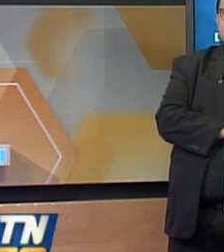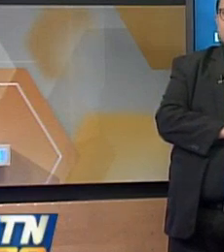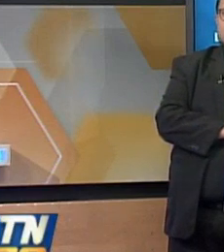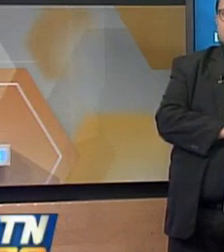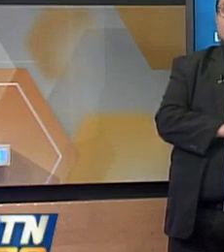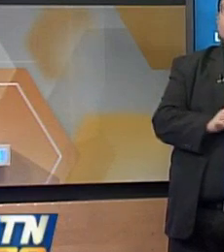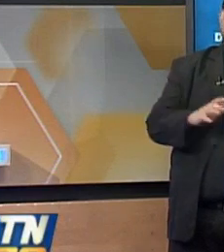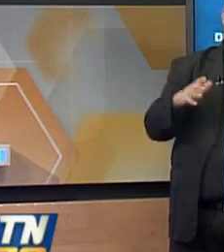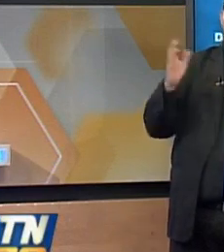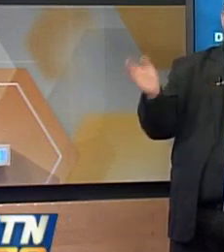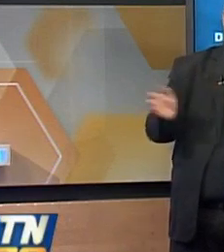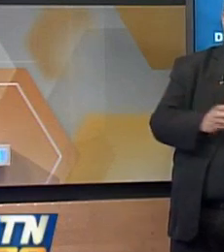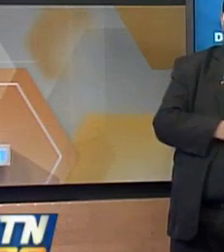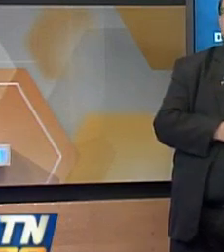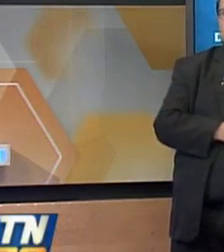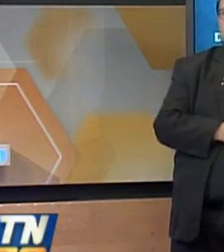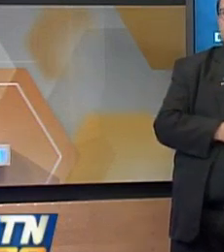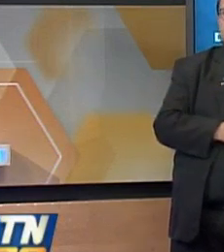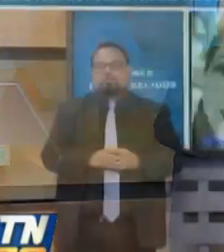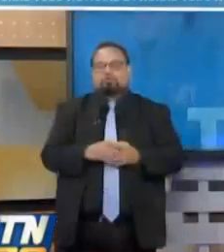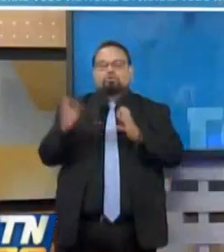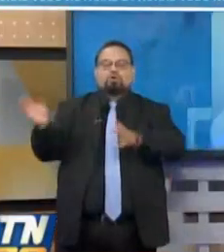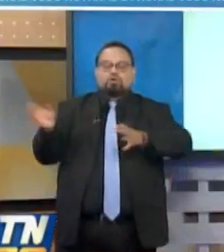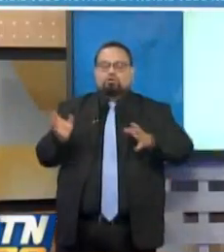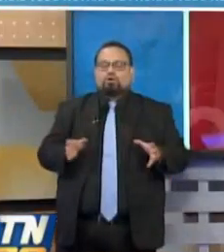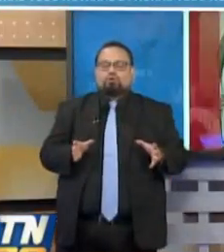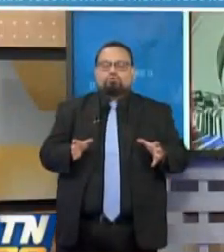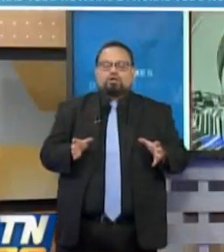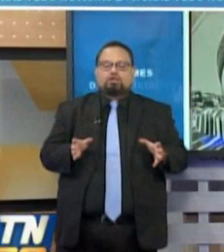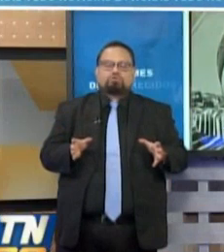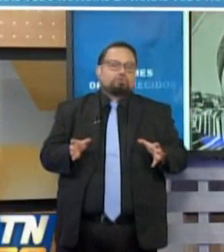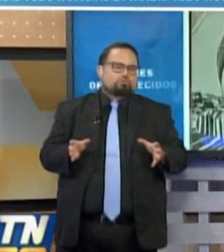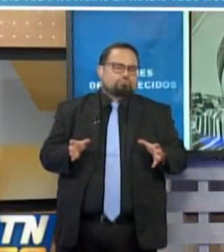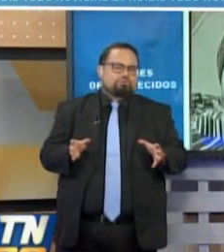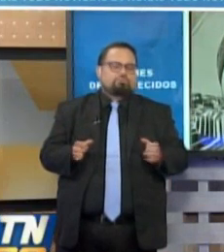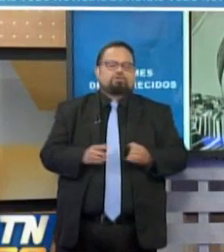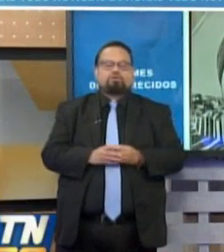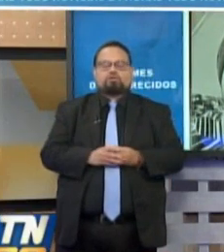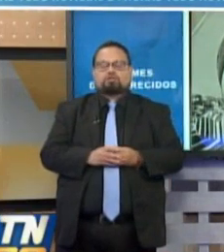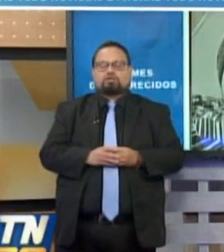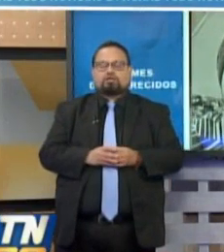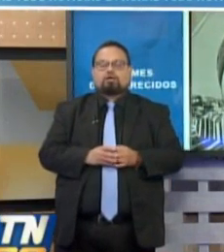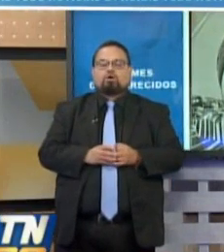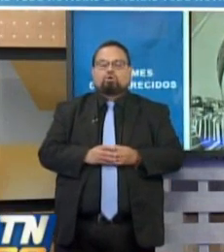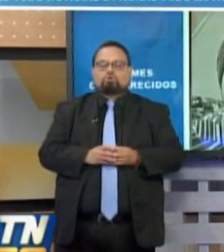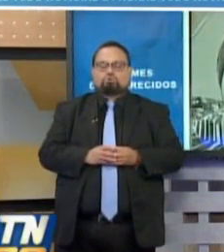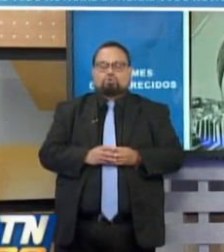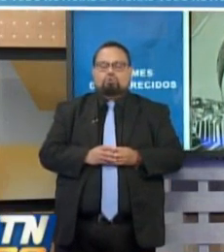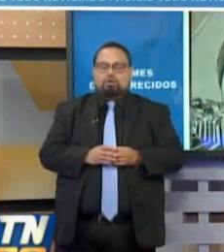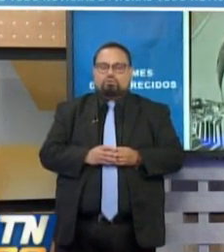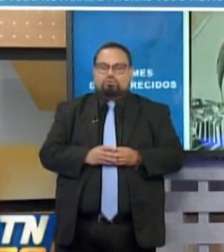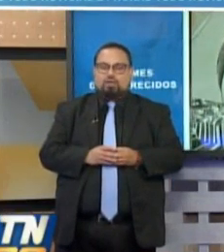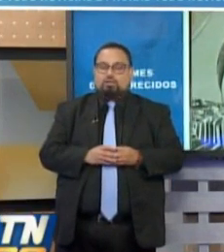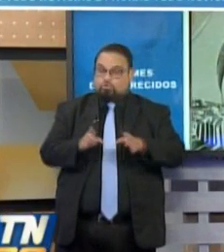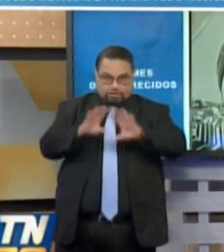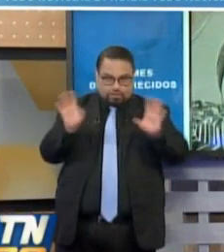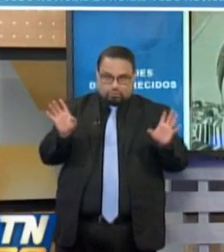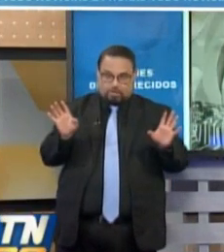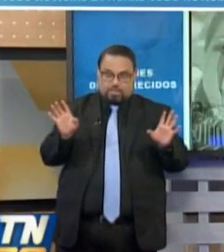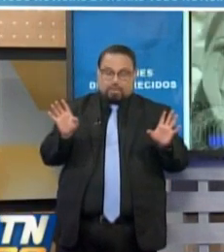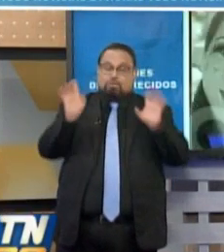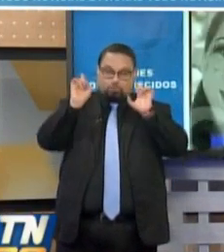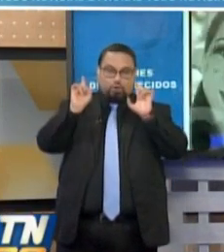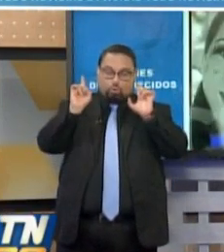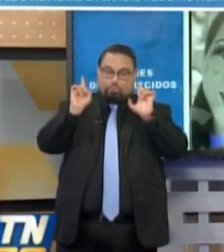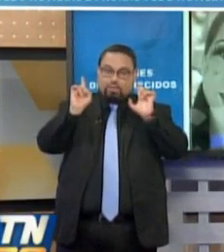comparecencia de ellos allá en El Infiernito, y luego el hecho de que supuestamente iban a tener otro show en Guatemala, donde ya